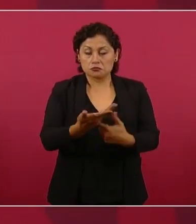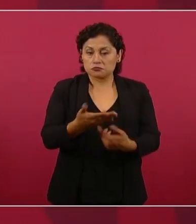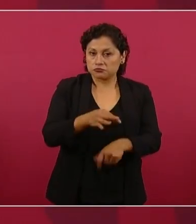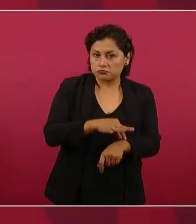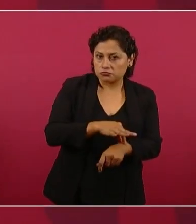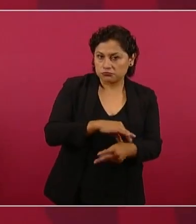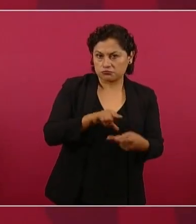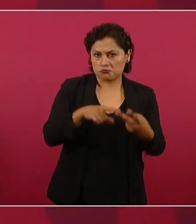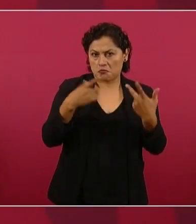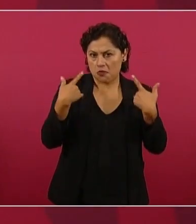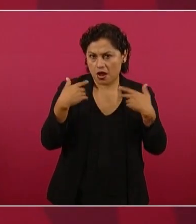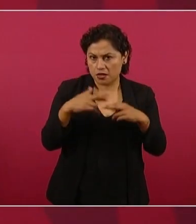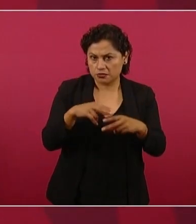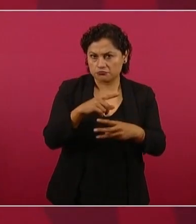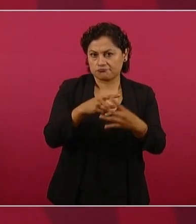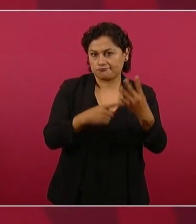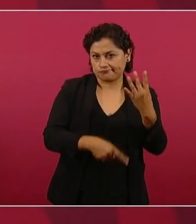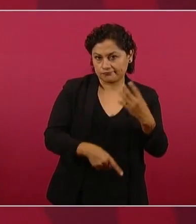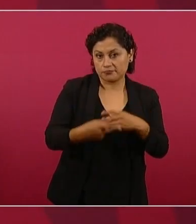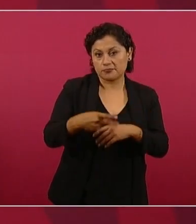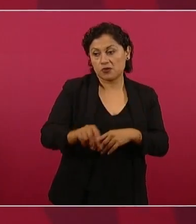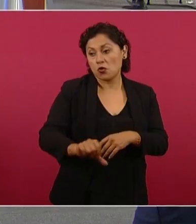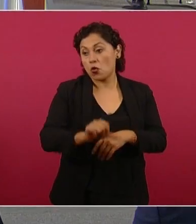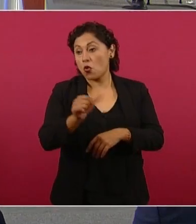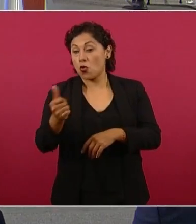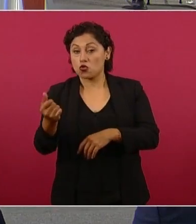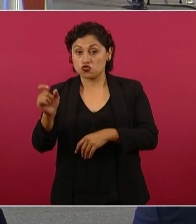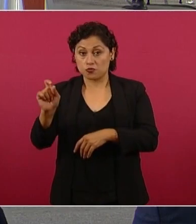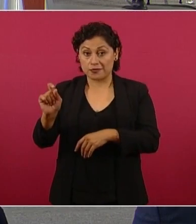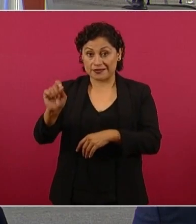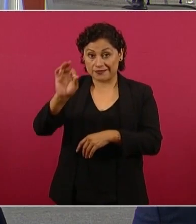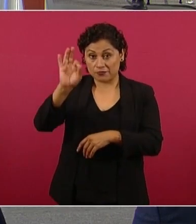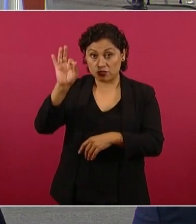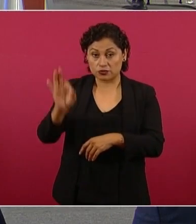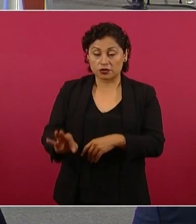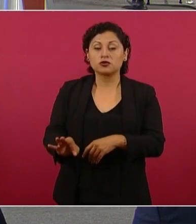20% restante también es atendido,